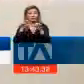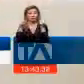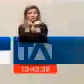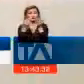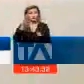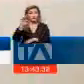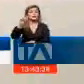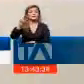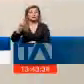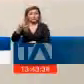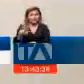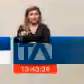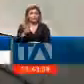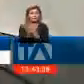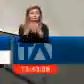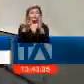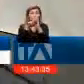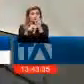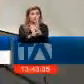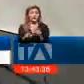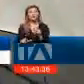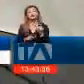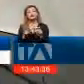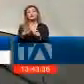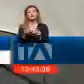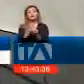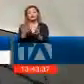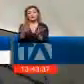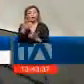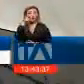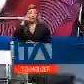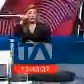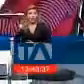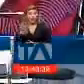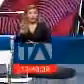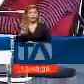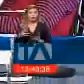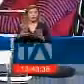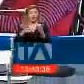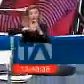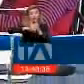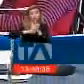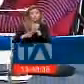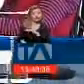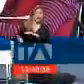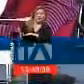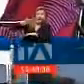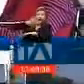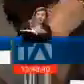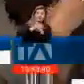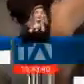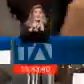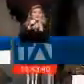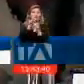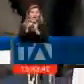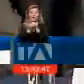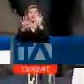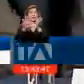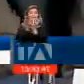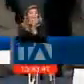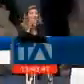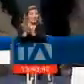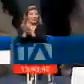Esteban Bernal, quien propuso que como requisito para quienes busquen ser fiscal o contralor no hayan ocupado un cargo con rango ministerial en 10